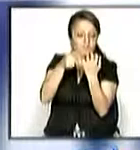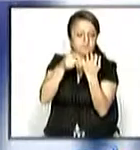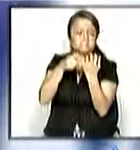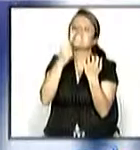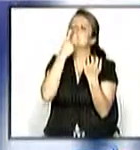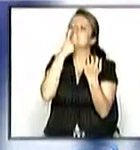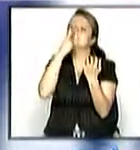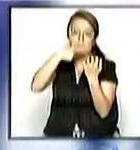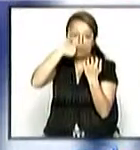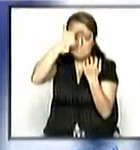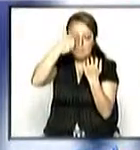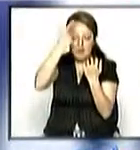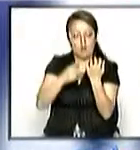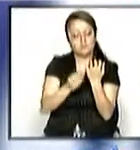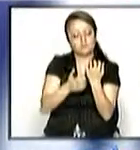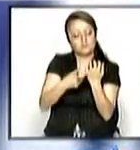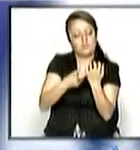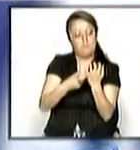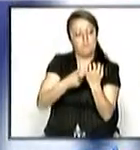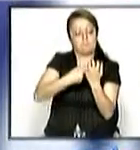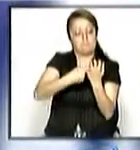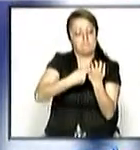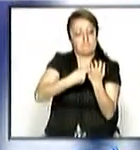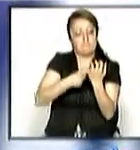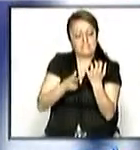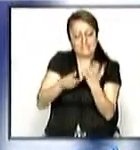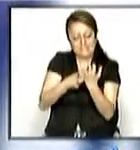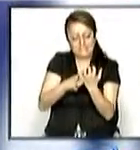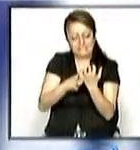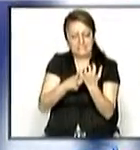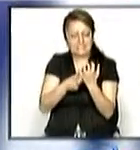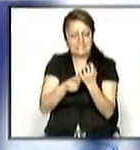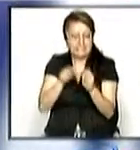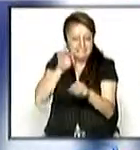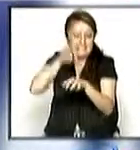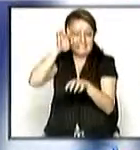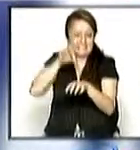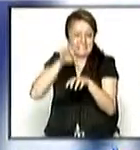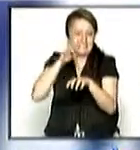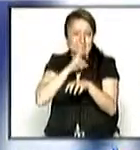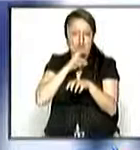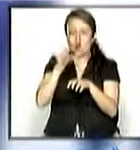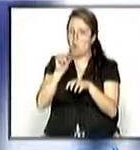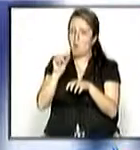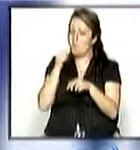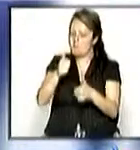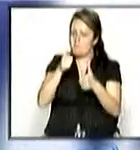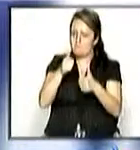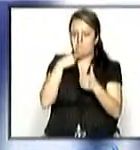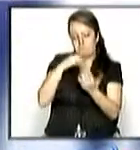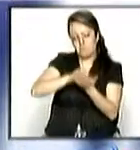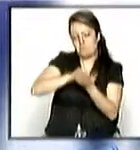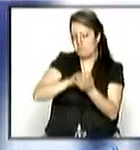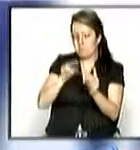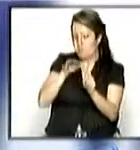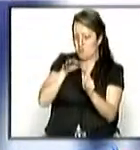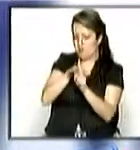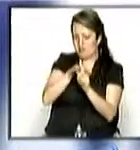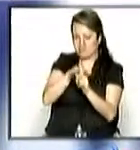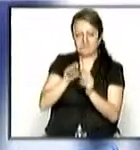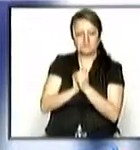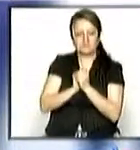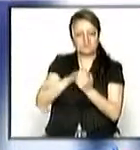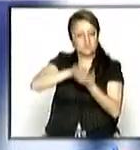sostén de los dientes. Entonces, la idea es cambiar. Esas dos diapositivas son muy buenas, que es lo mismo que acabamos de mostrar acá. Una